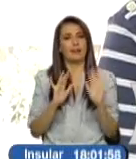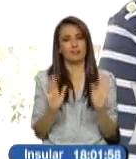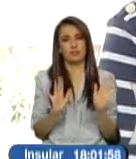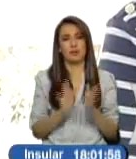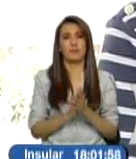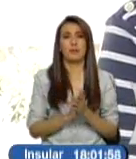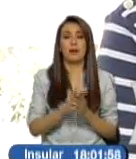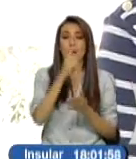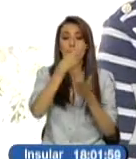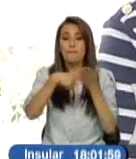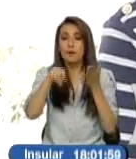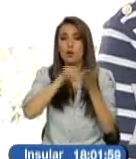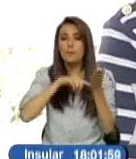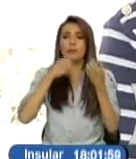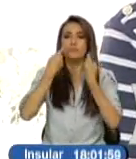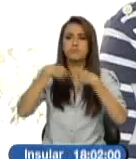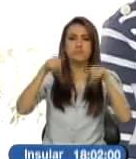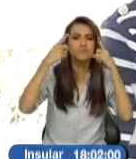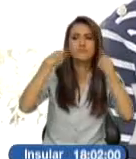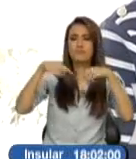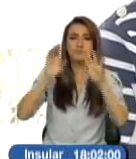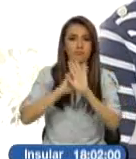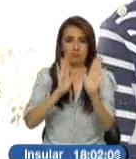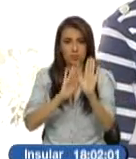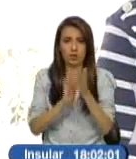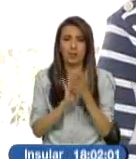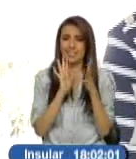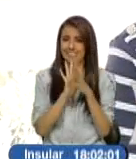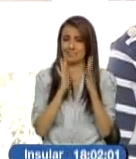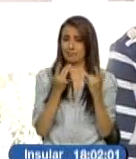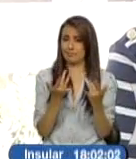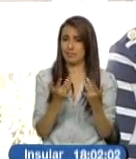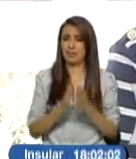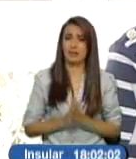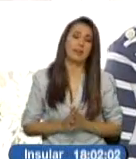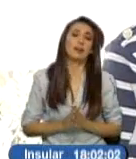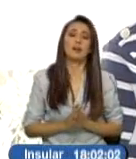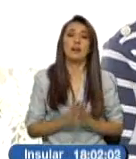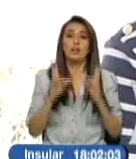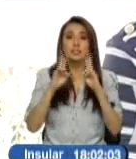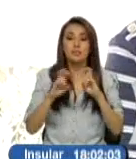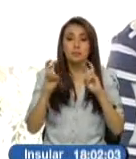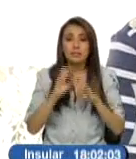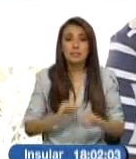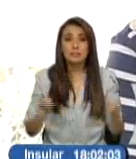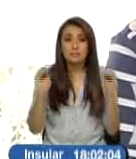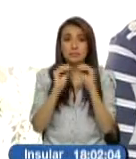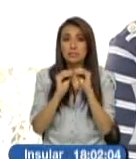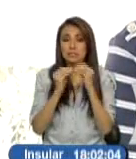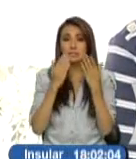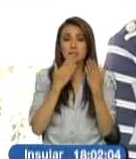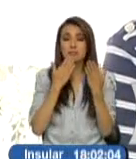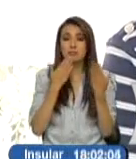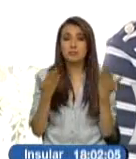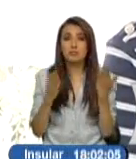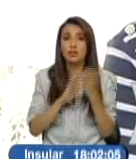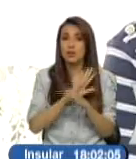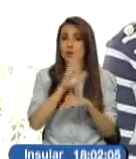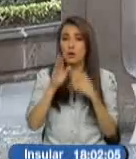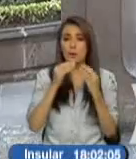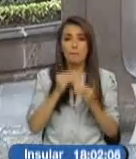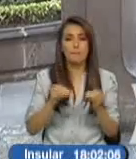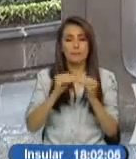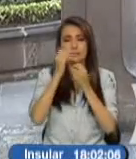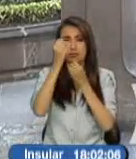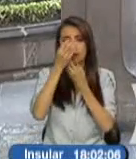prohibición expresa, toda vez que esa investigación todavía está en investigación, por lo tanto no podría darle ningún